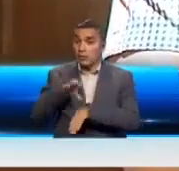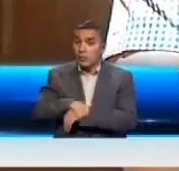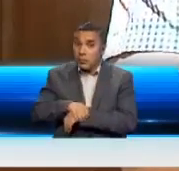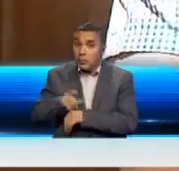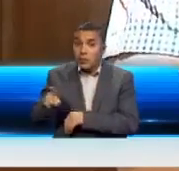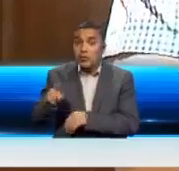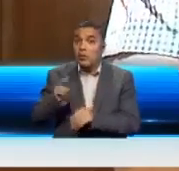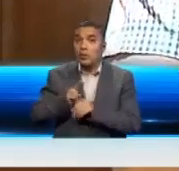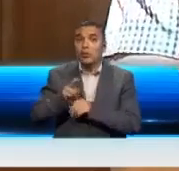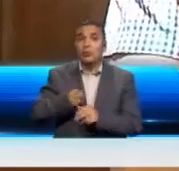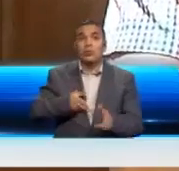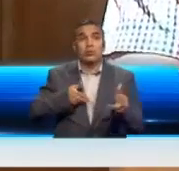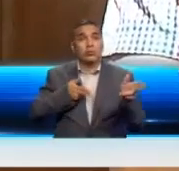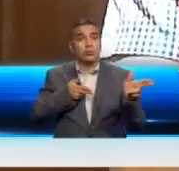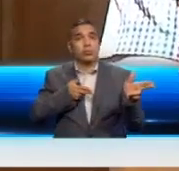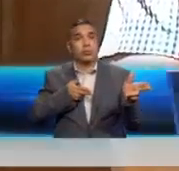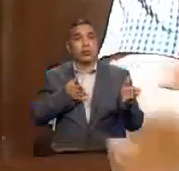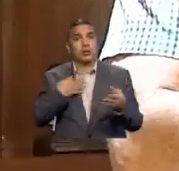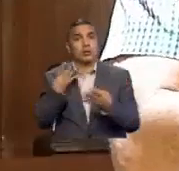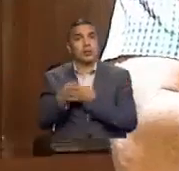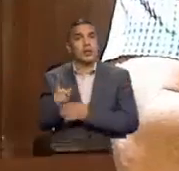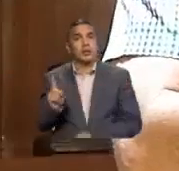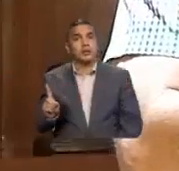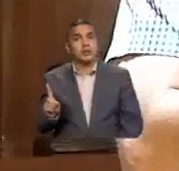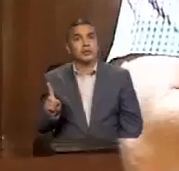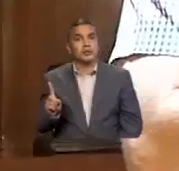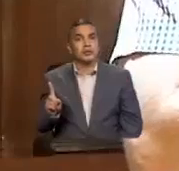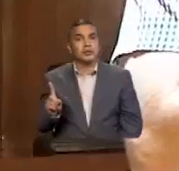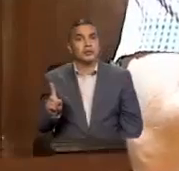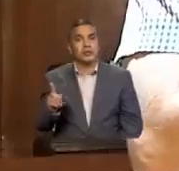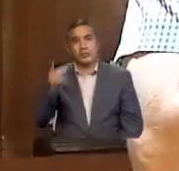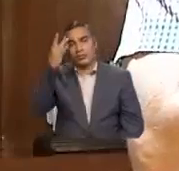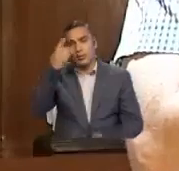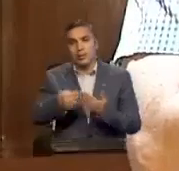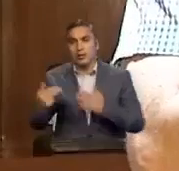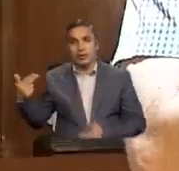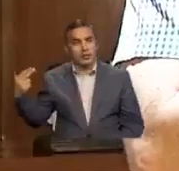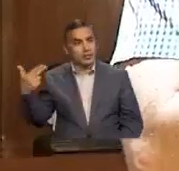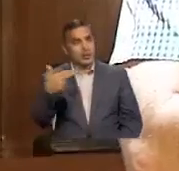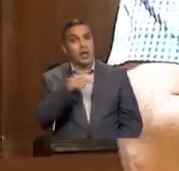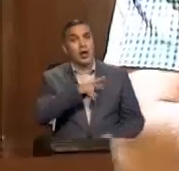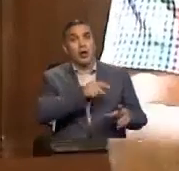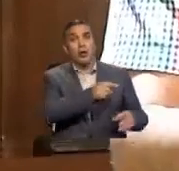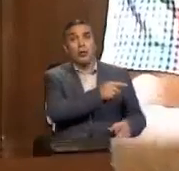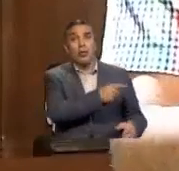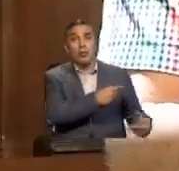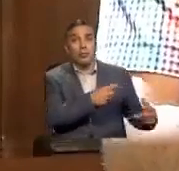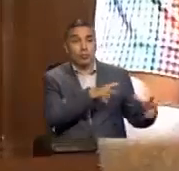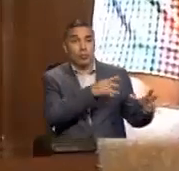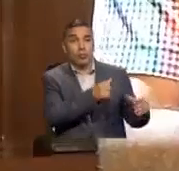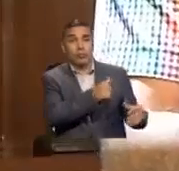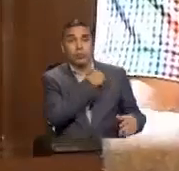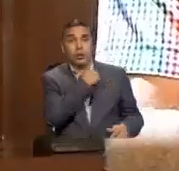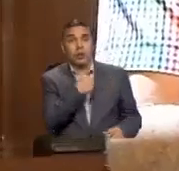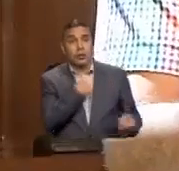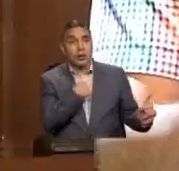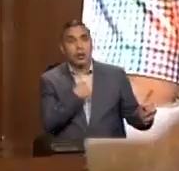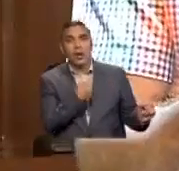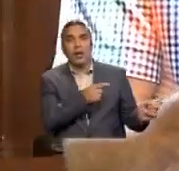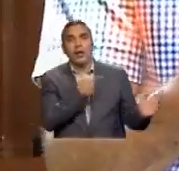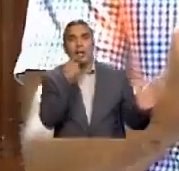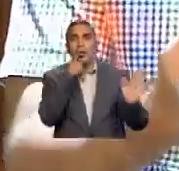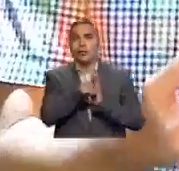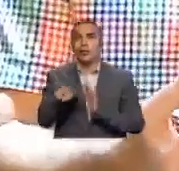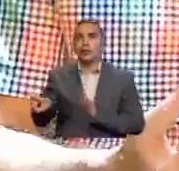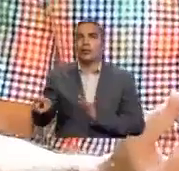haber utilizado un arma, está preso por el delito de intento de asesinato y